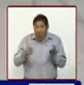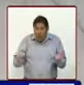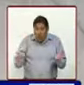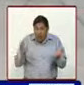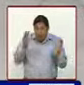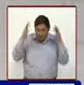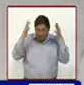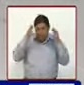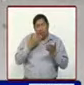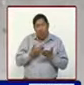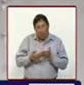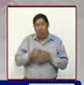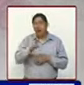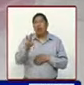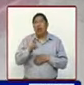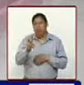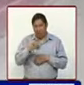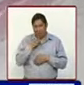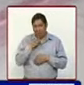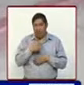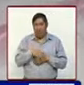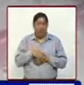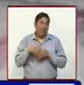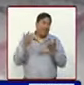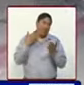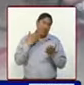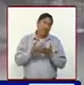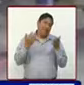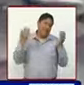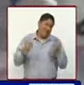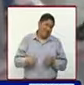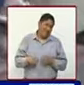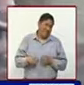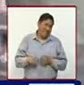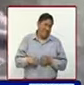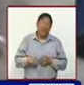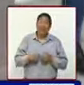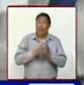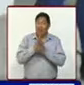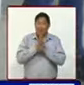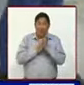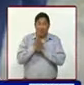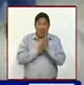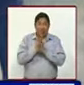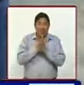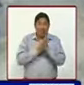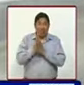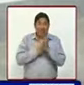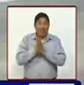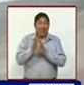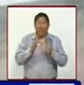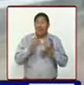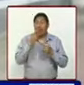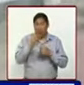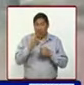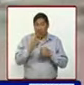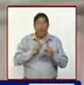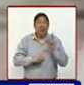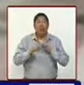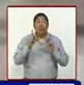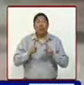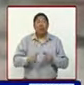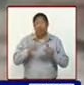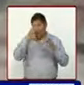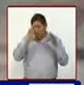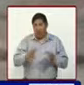la verdad. Ya falta poco, el viernes se reapertura. Qué bueno. Mucha expectativa, algunos vecinos, como puedes ver, Miriam, algunas